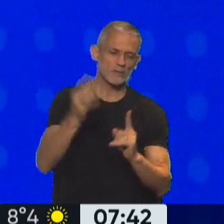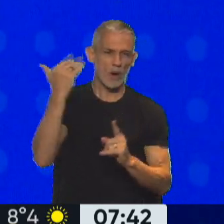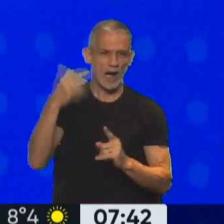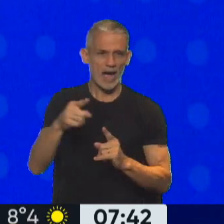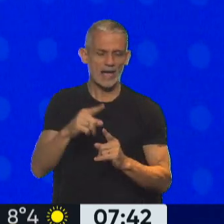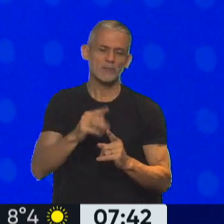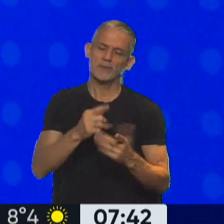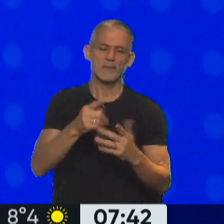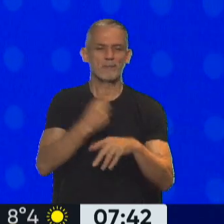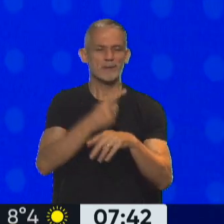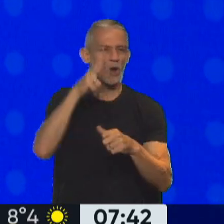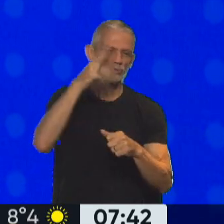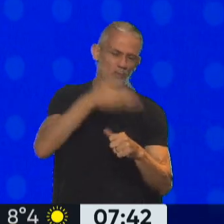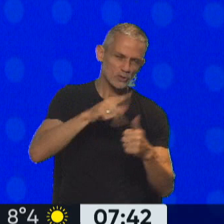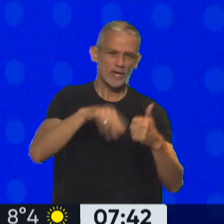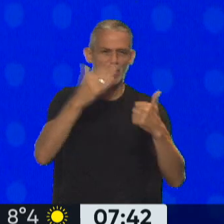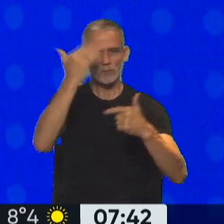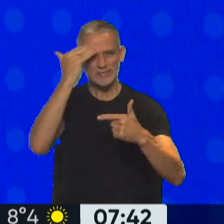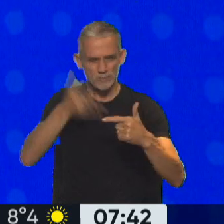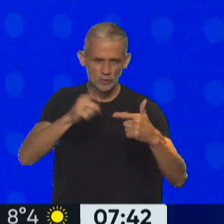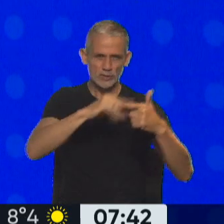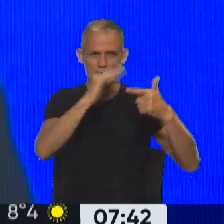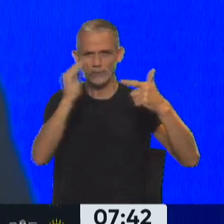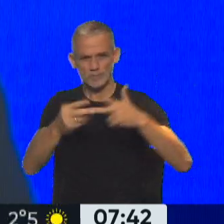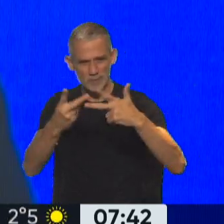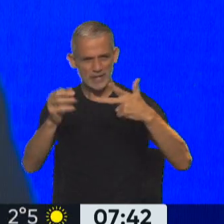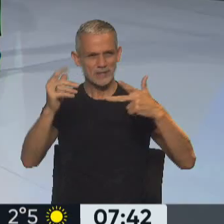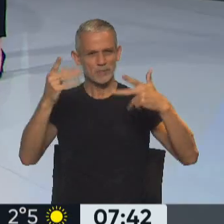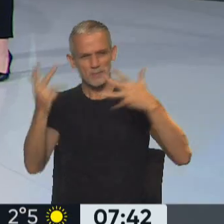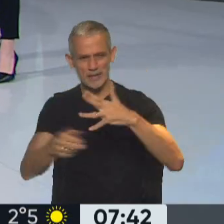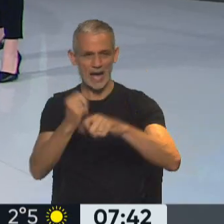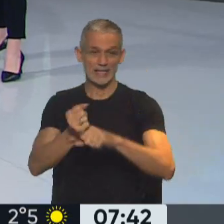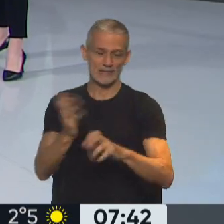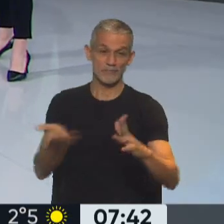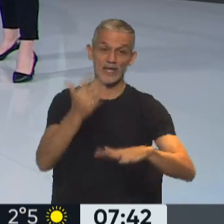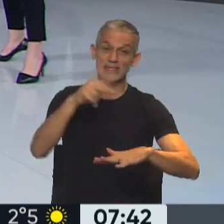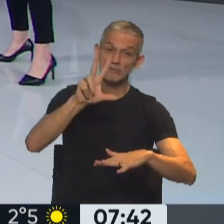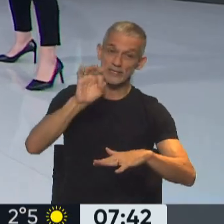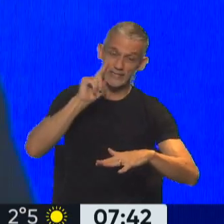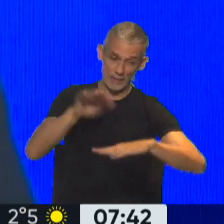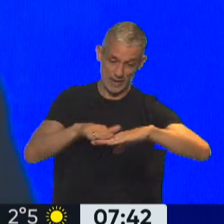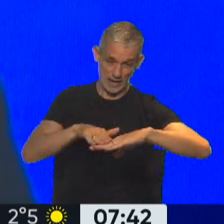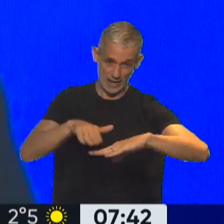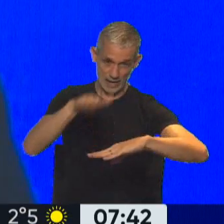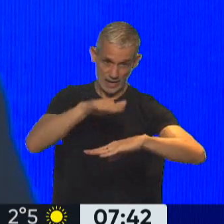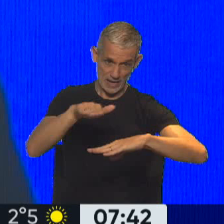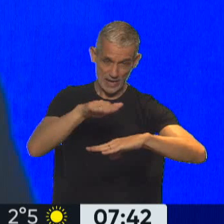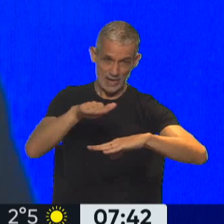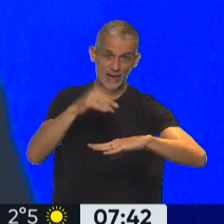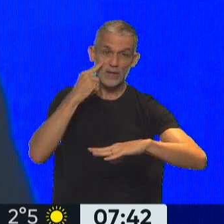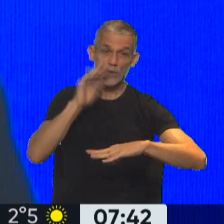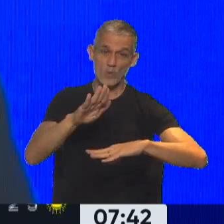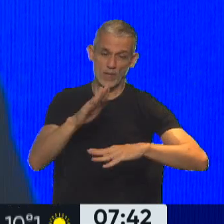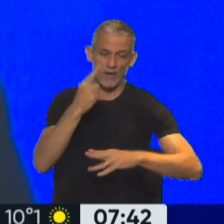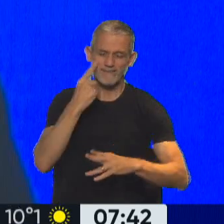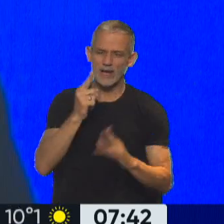arrancabas pagando un 8%, un 15% hasta llegar al tope. Bueno, a ver, entre 330 mil y, atención con este número,